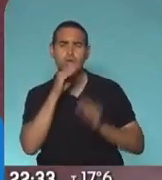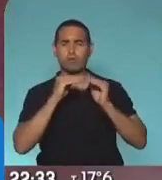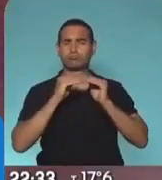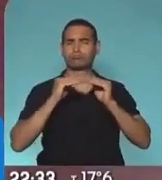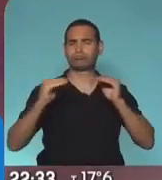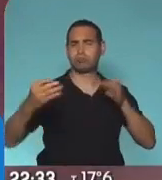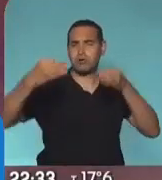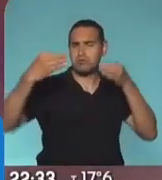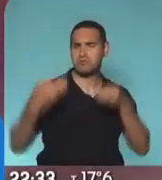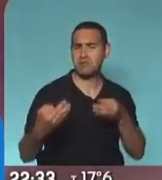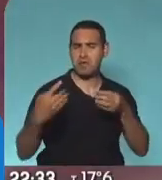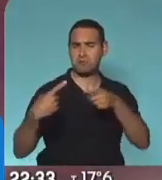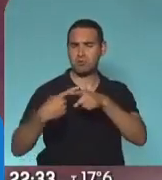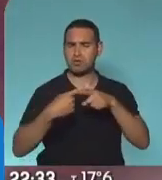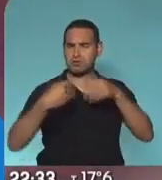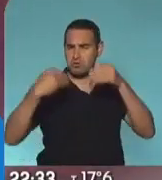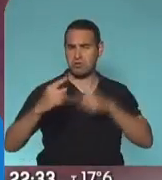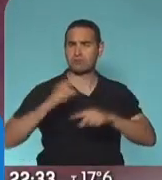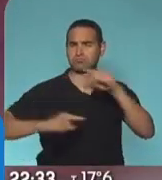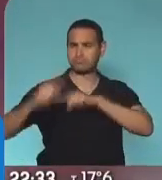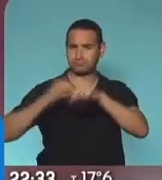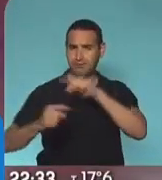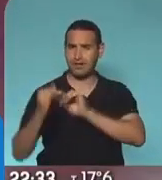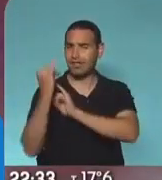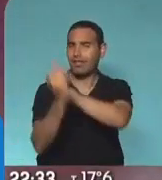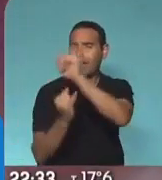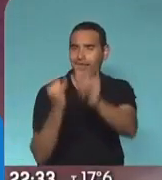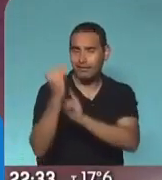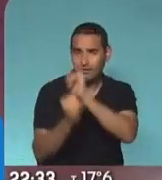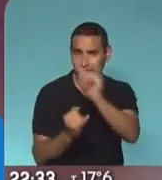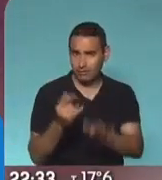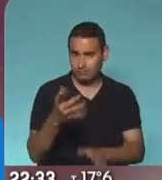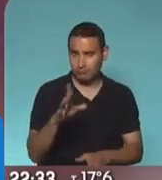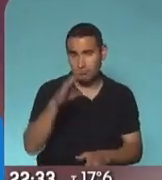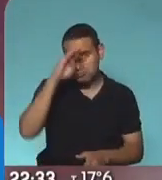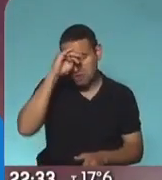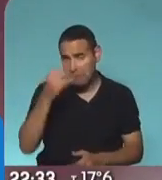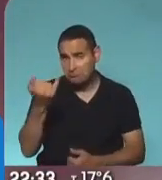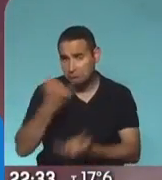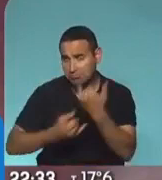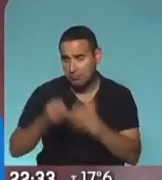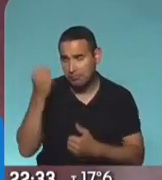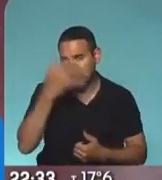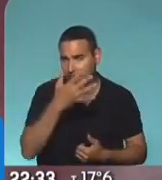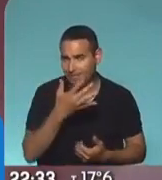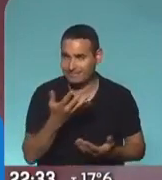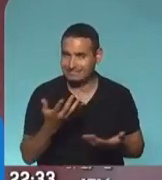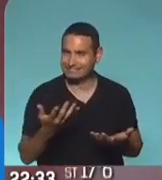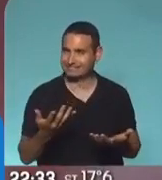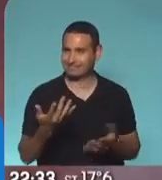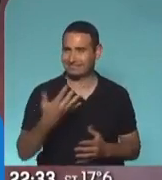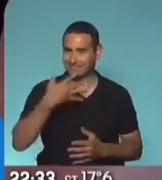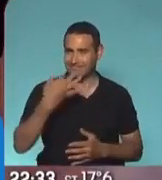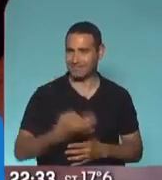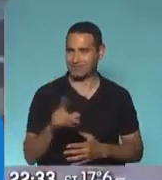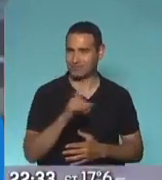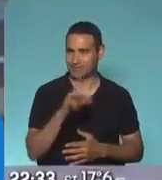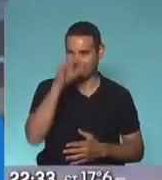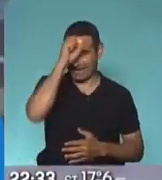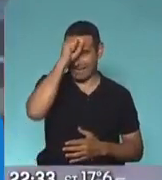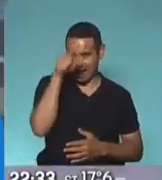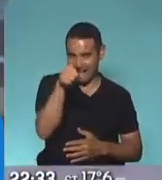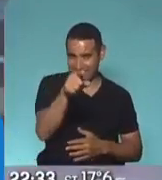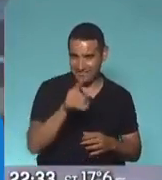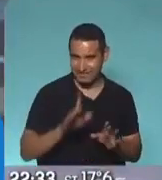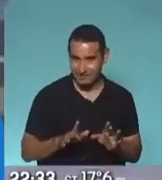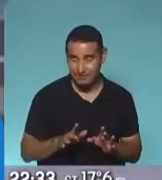que él seguía al mando de la situación, que iba a tener respaldo electoral, cosa que evidentemente no tuvo, y se ha